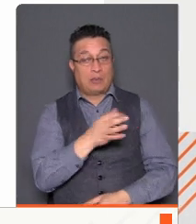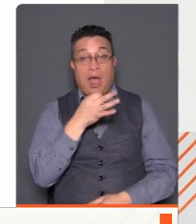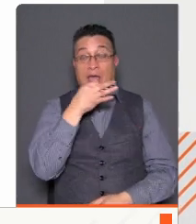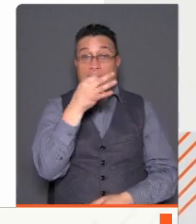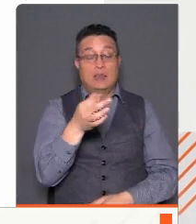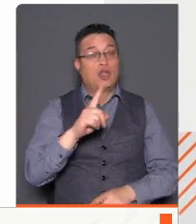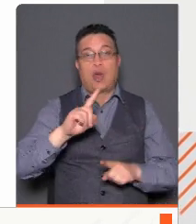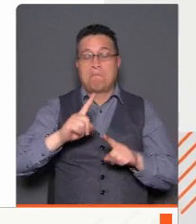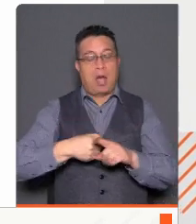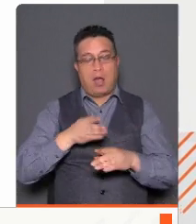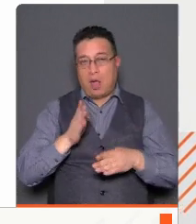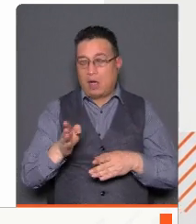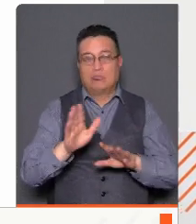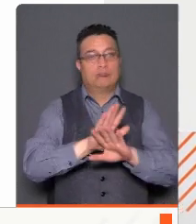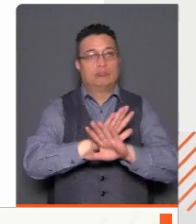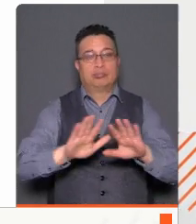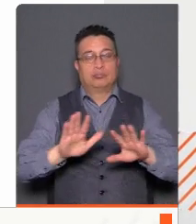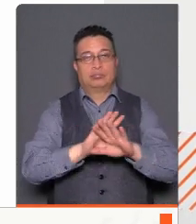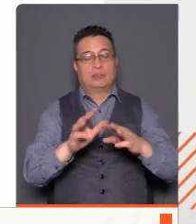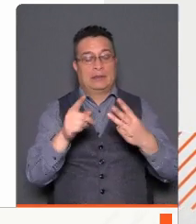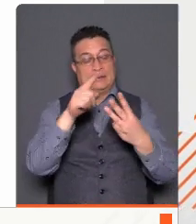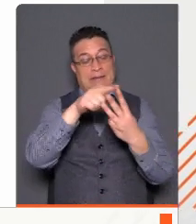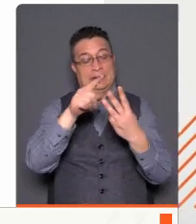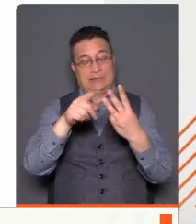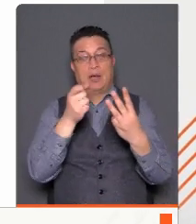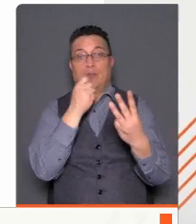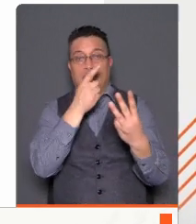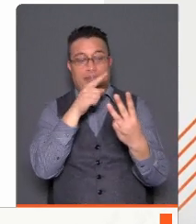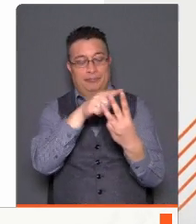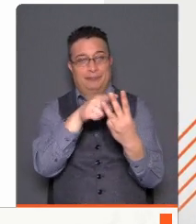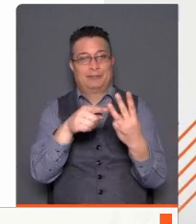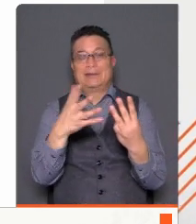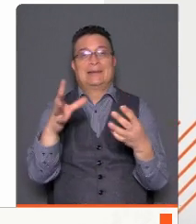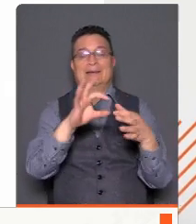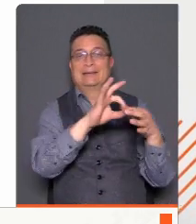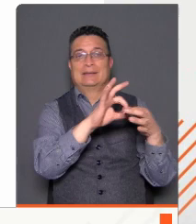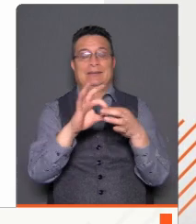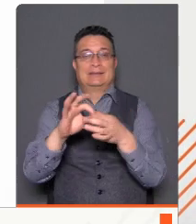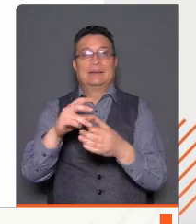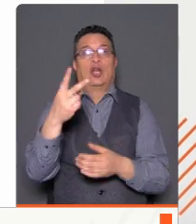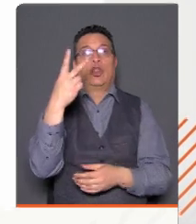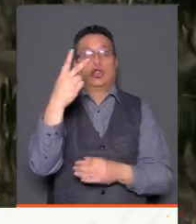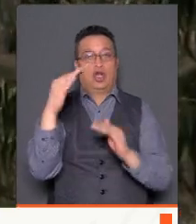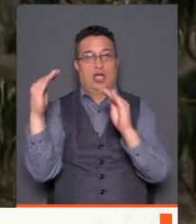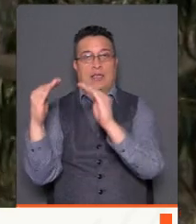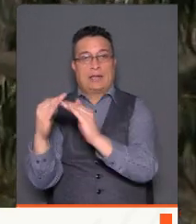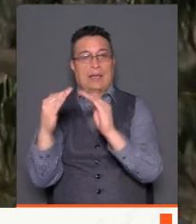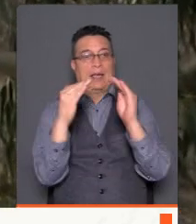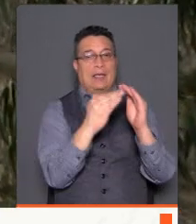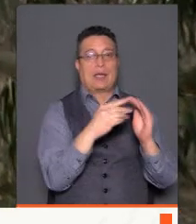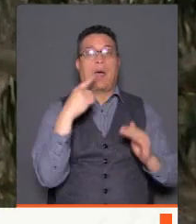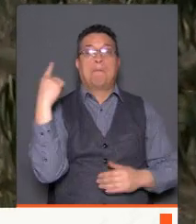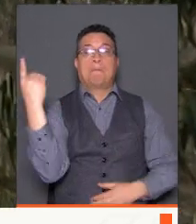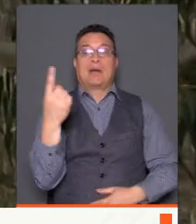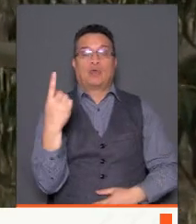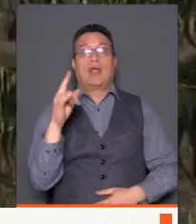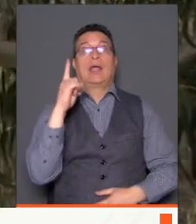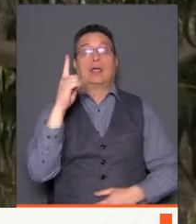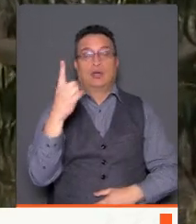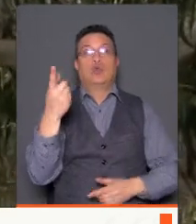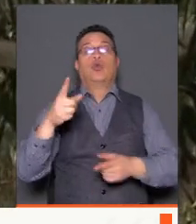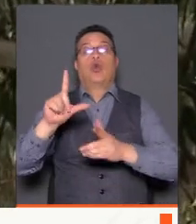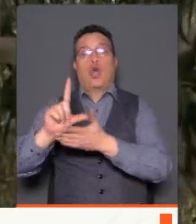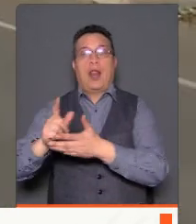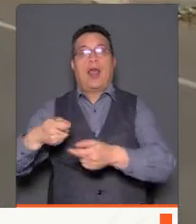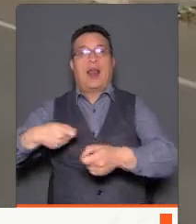perseverará respecto a 3 personas querelladas por hechos ocurridos en 2 domicilios particulares y un recinto comercial,